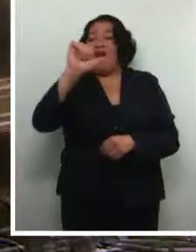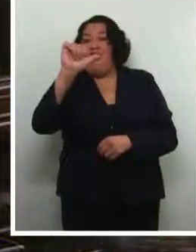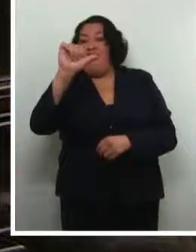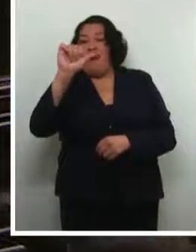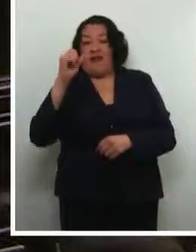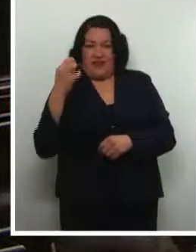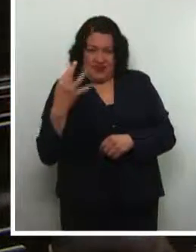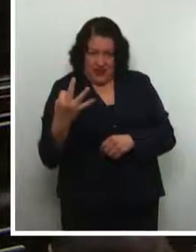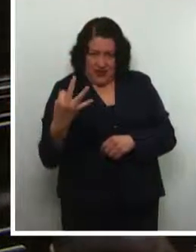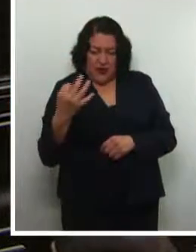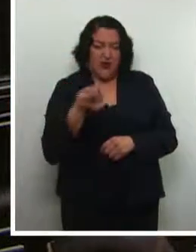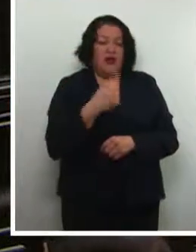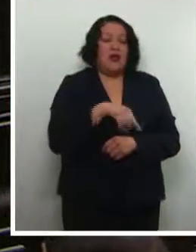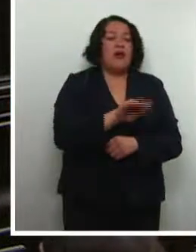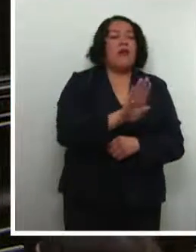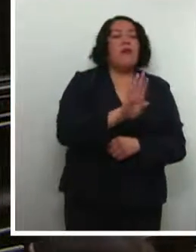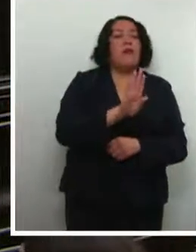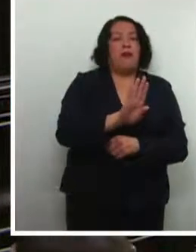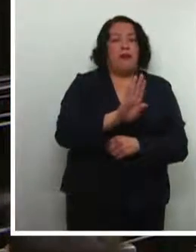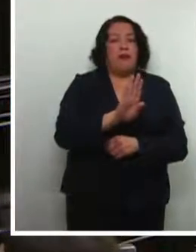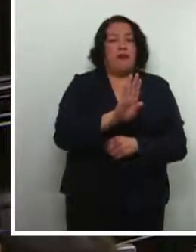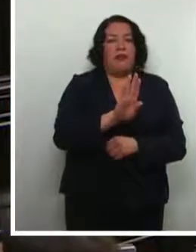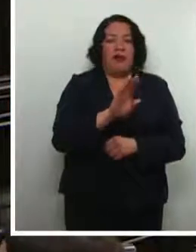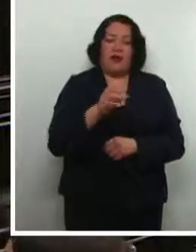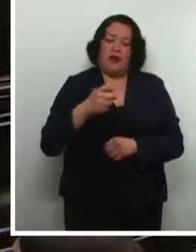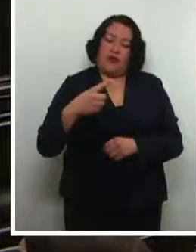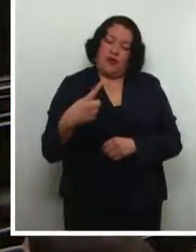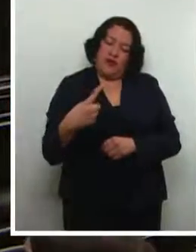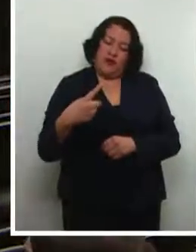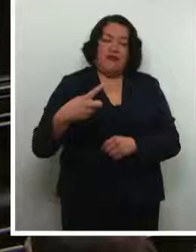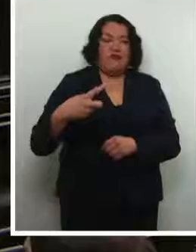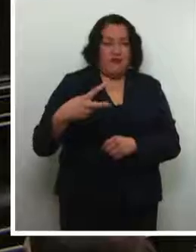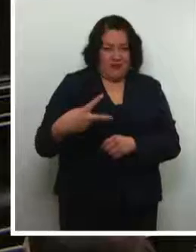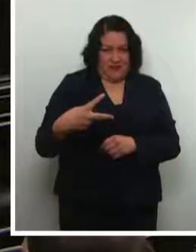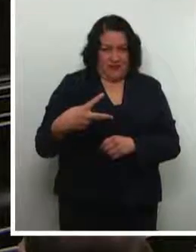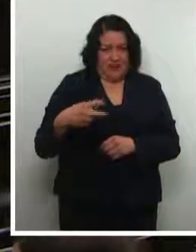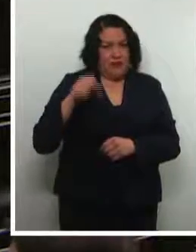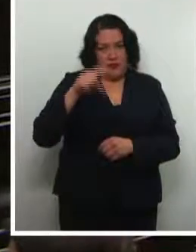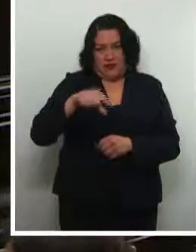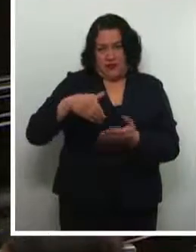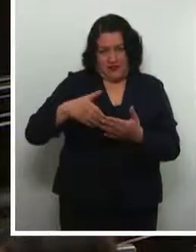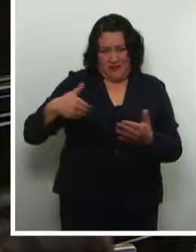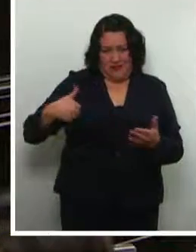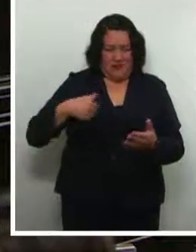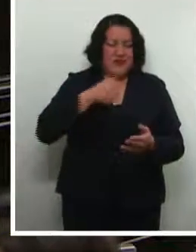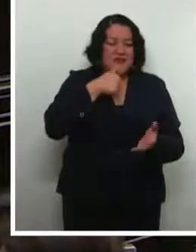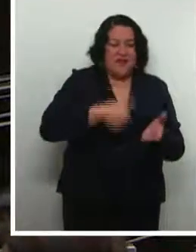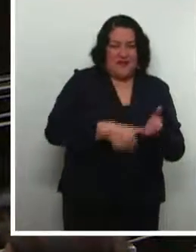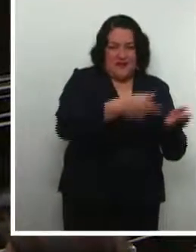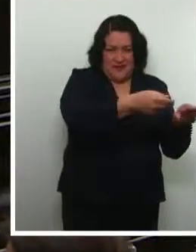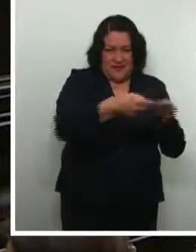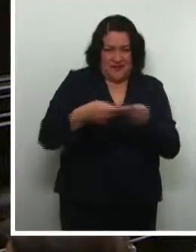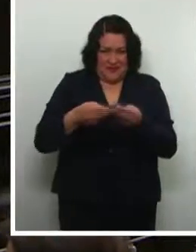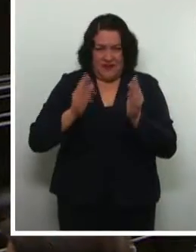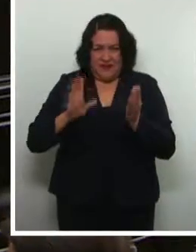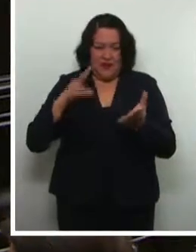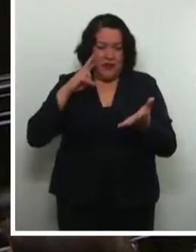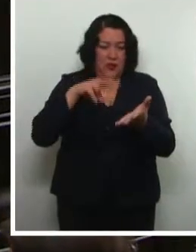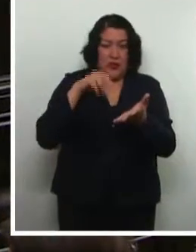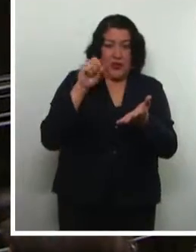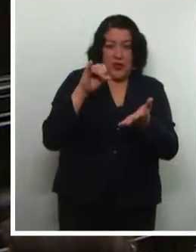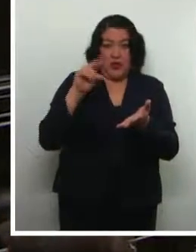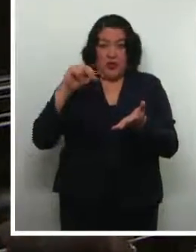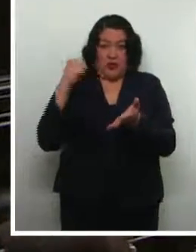numeral 3 y apartado B, numeral 1 y 2 en los términos del dictamen. Hasta este momento le